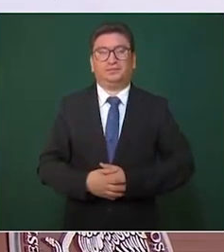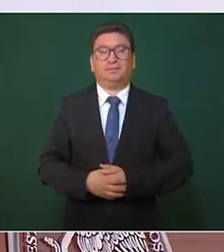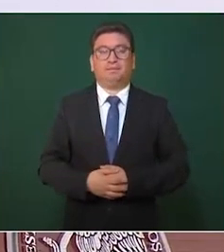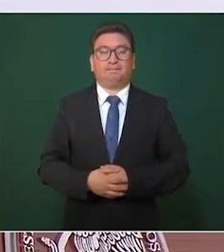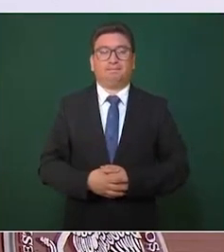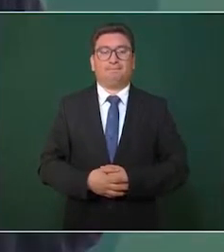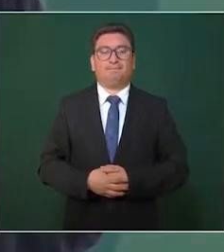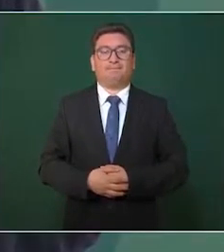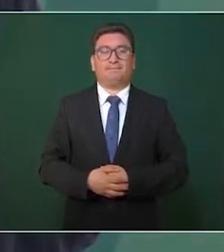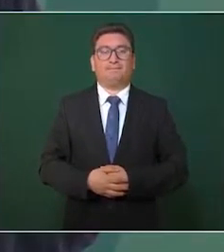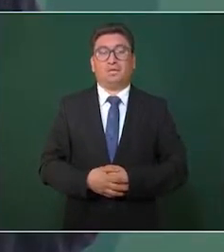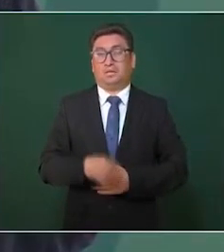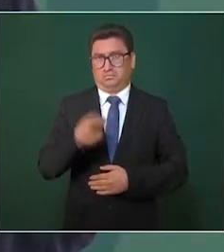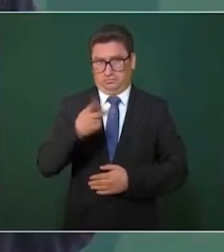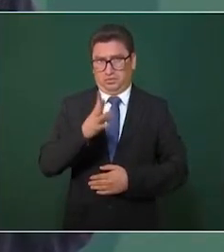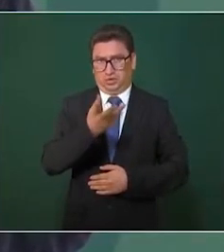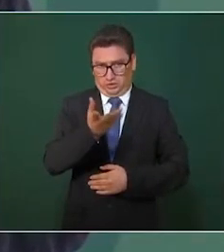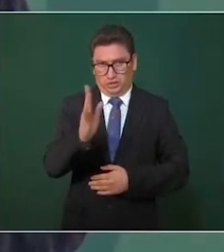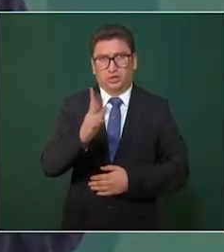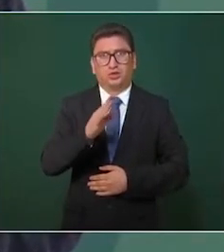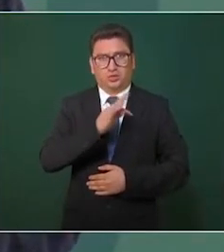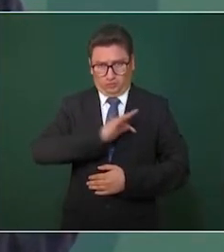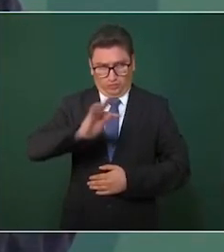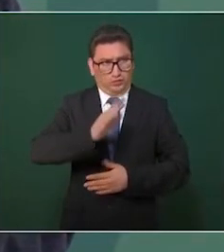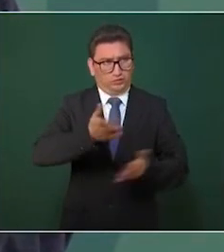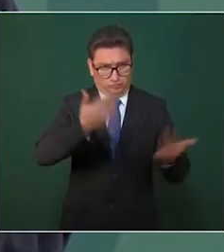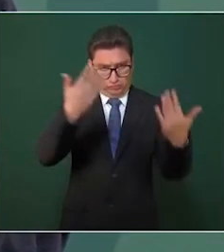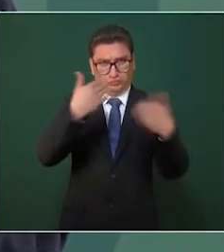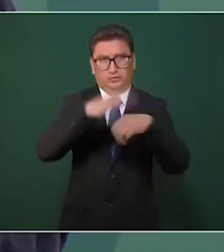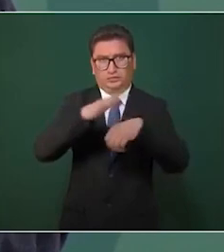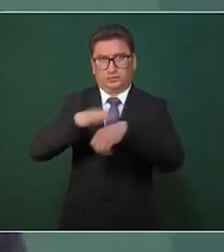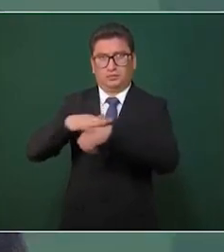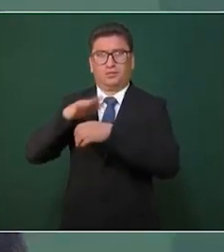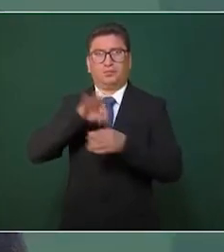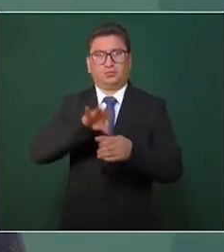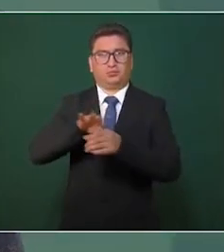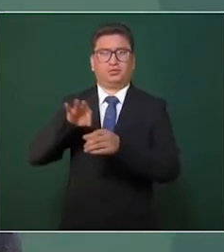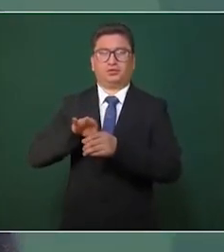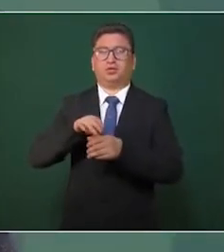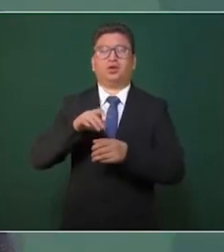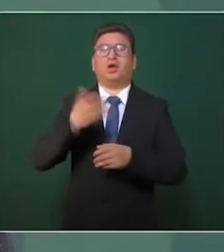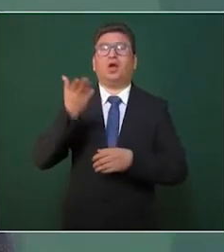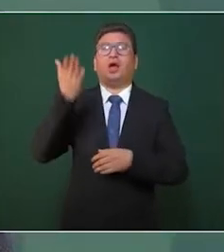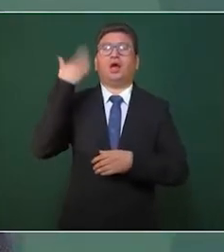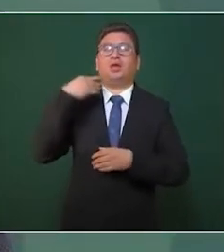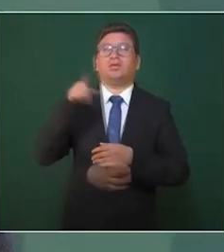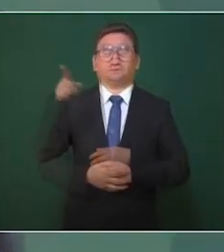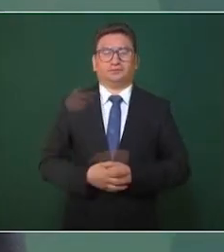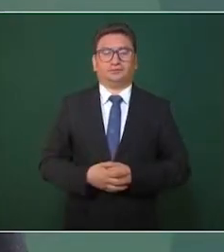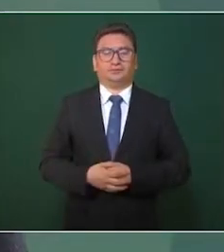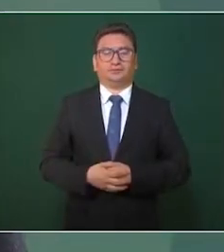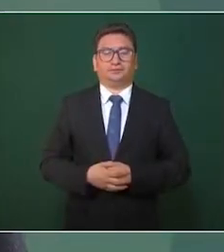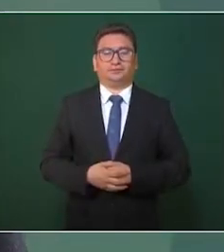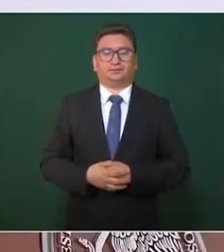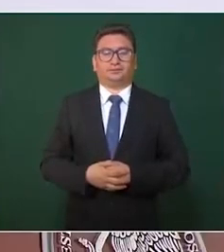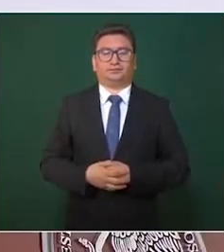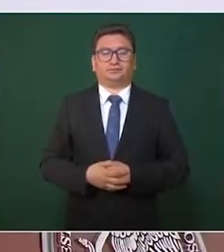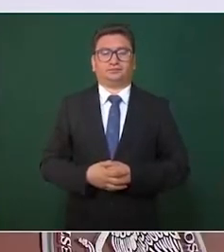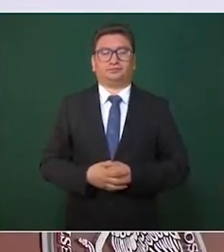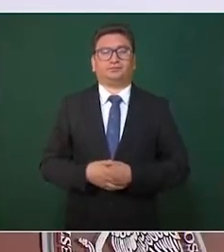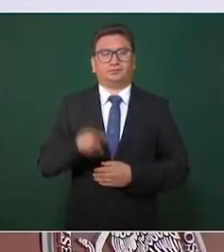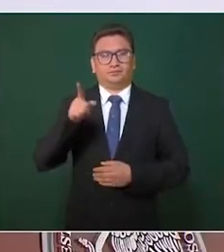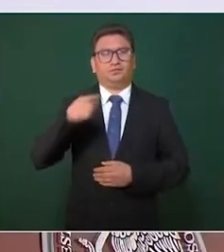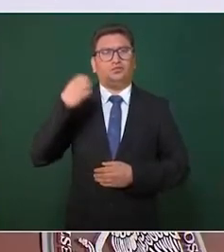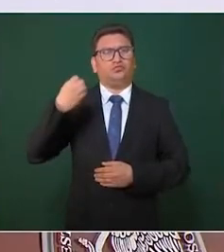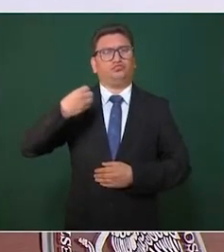pero que llamen a votar. El otro día el señor Lozano dio un